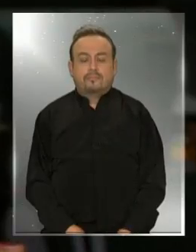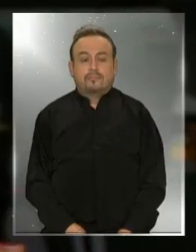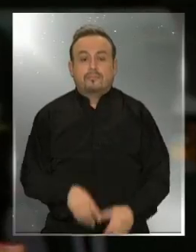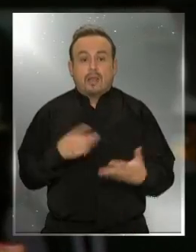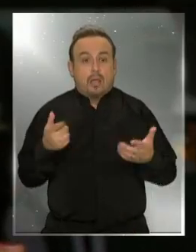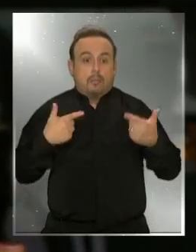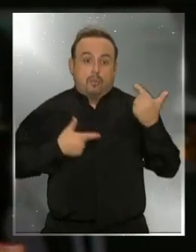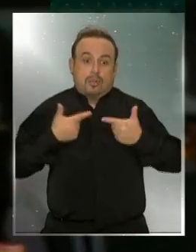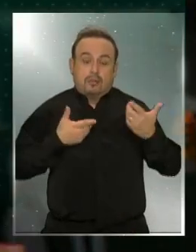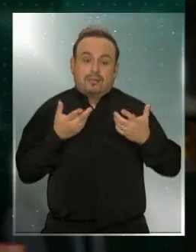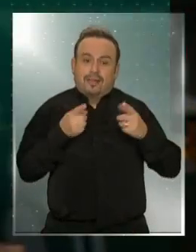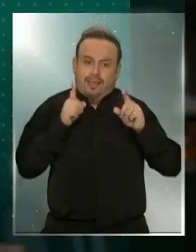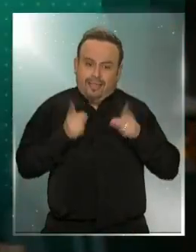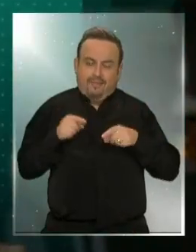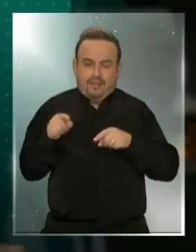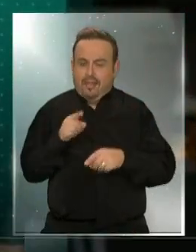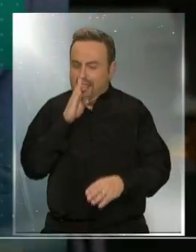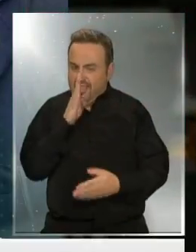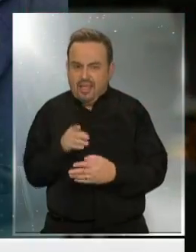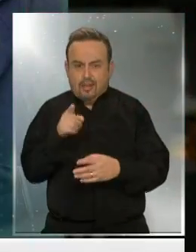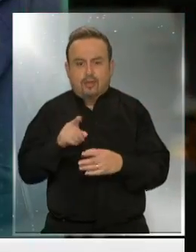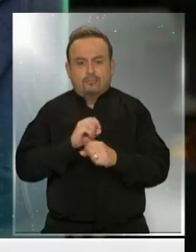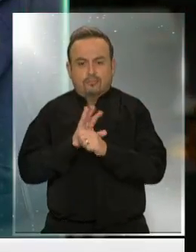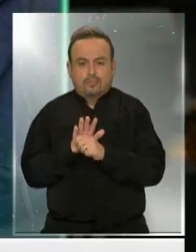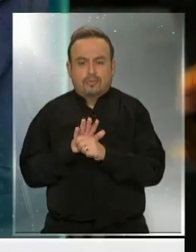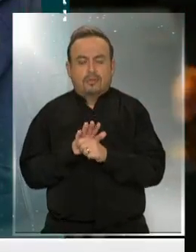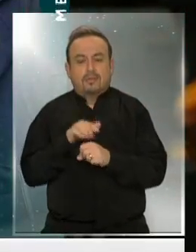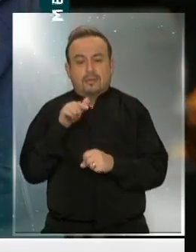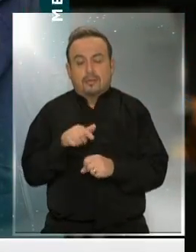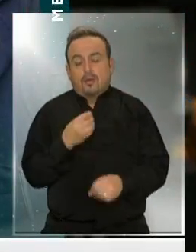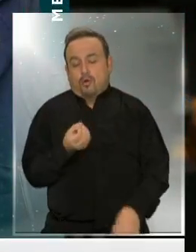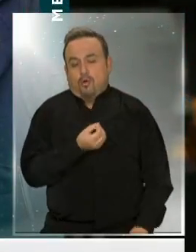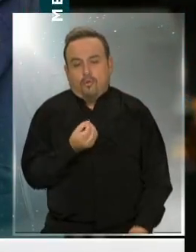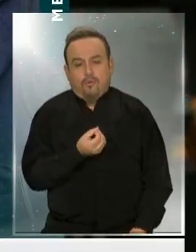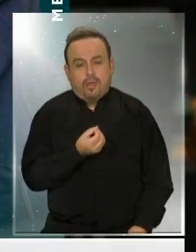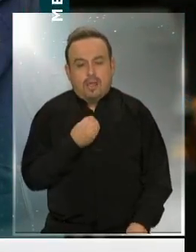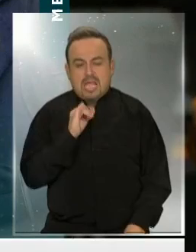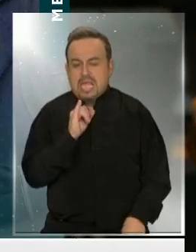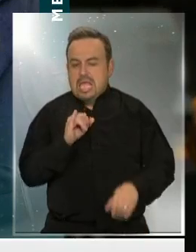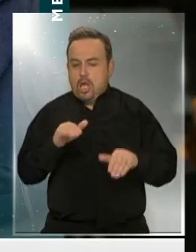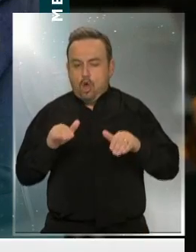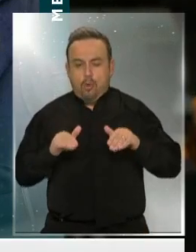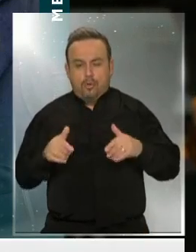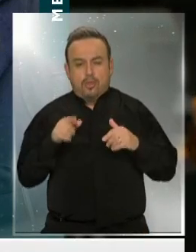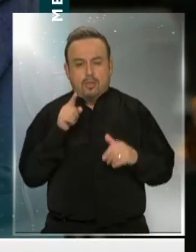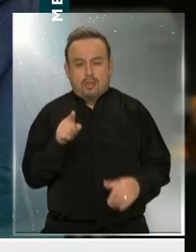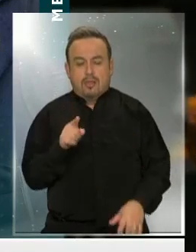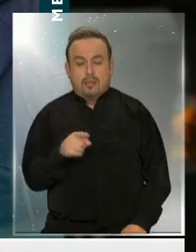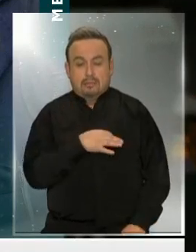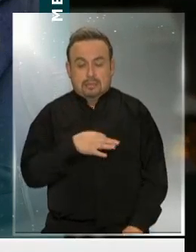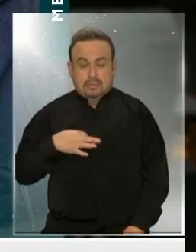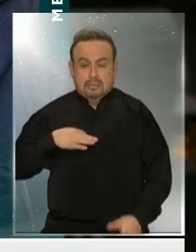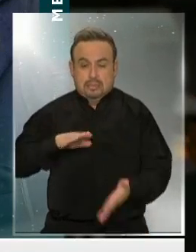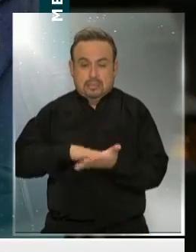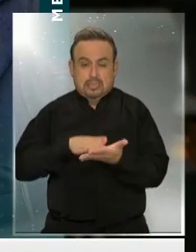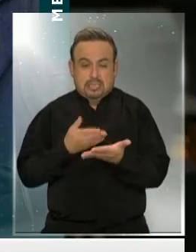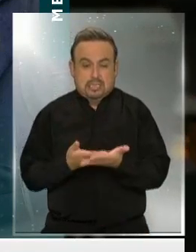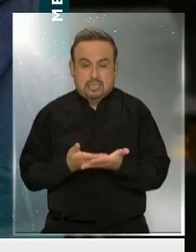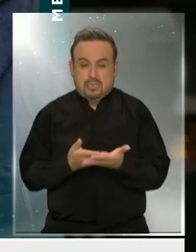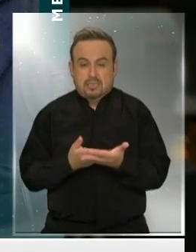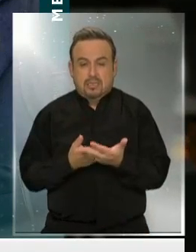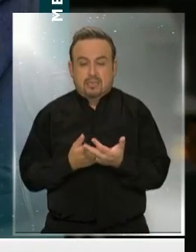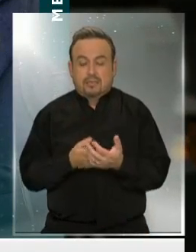Estamos en política, aunque tiene que ver también directamente con el coronavirus. Es evidente la incomodidad que ha generado el estilo del ministro Jaime Mañalich, es